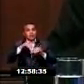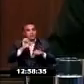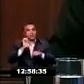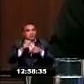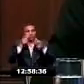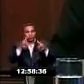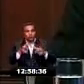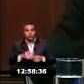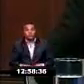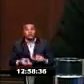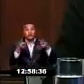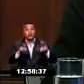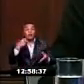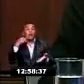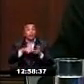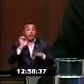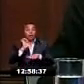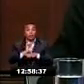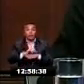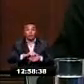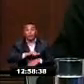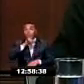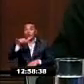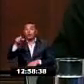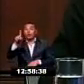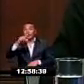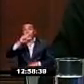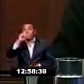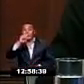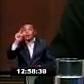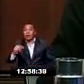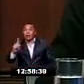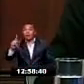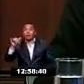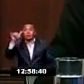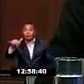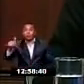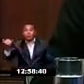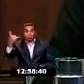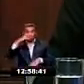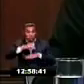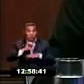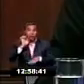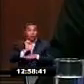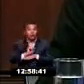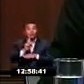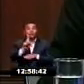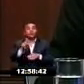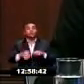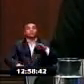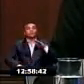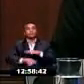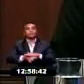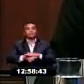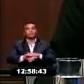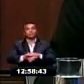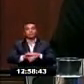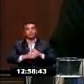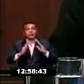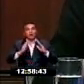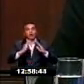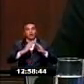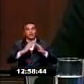para ecuatorianos que retornen de esos países. El aislamiento tiene que ver con los lugares que se hayan visitado en los últimos